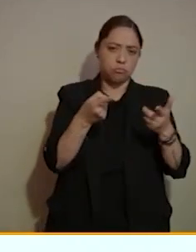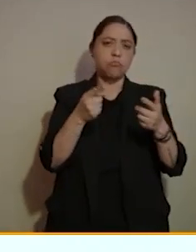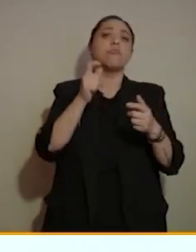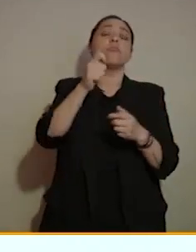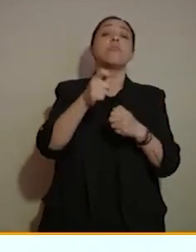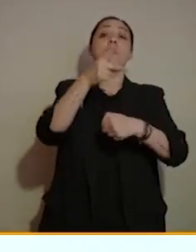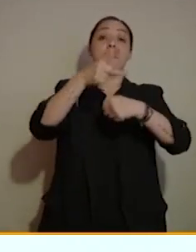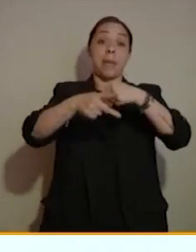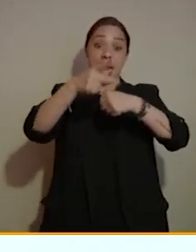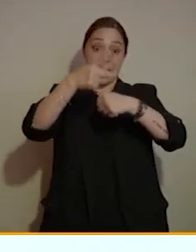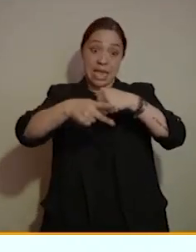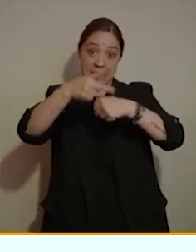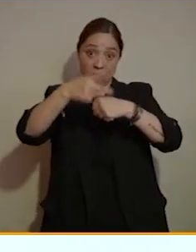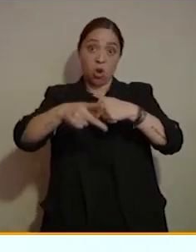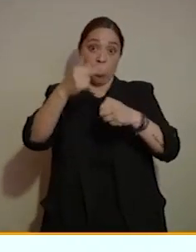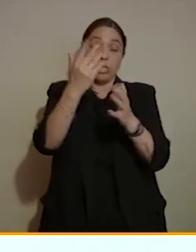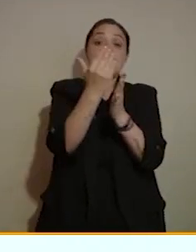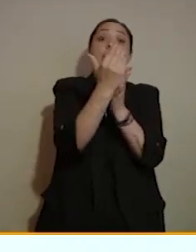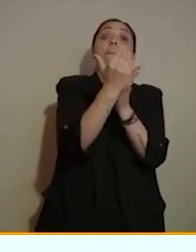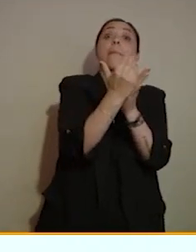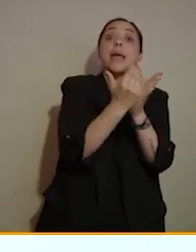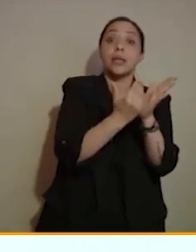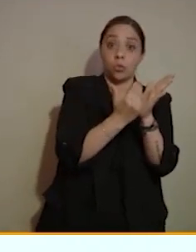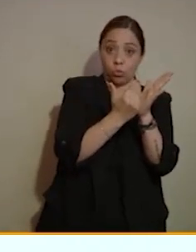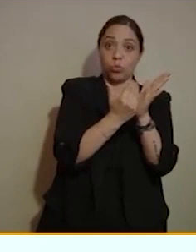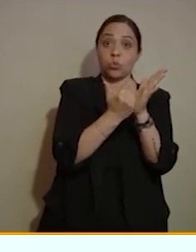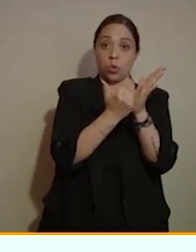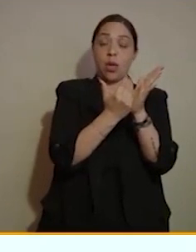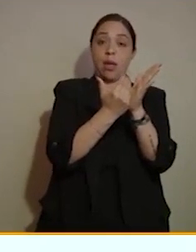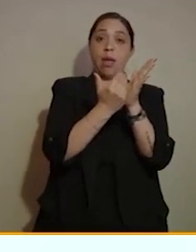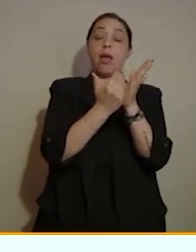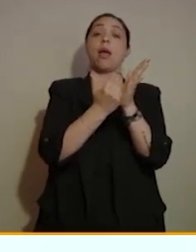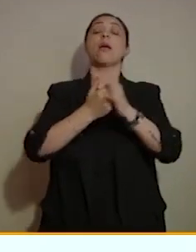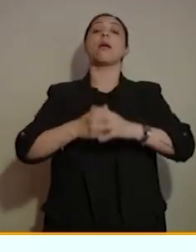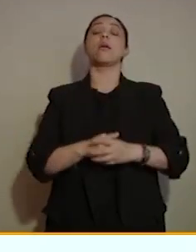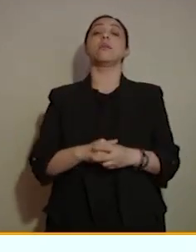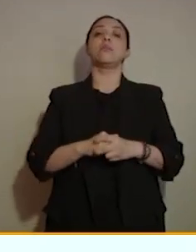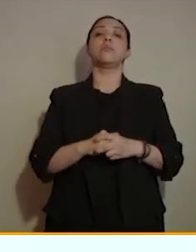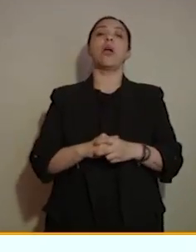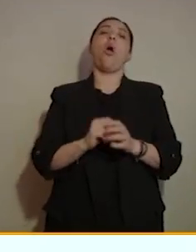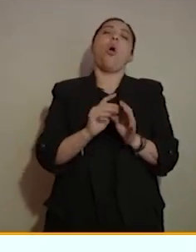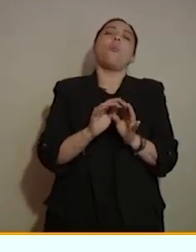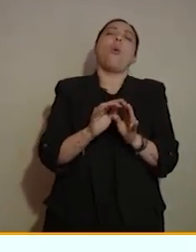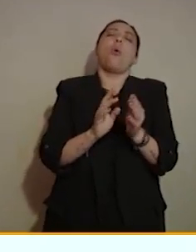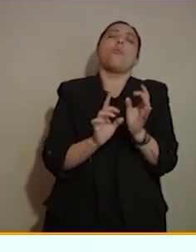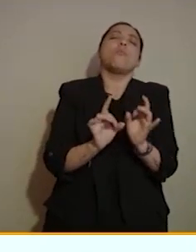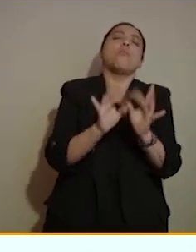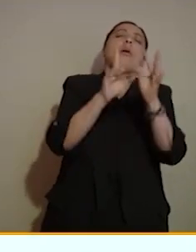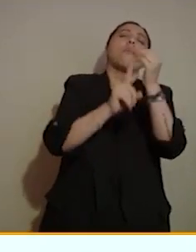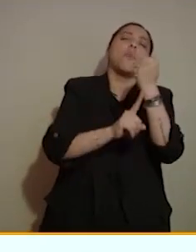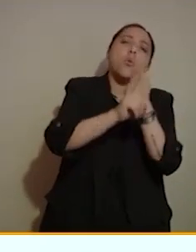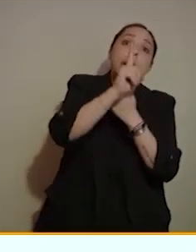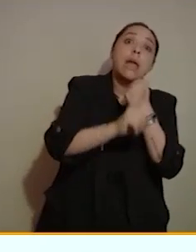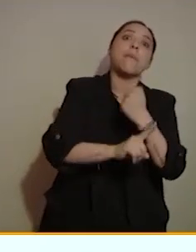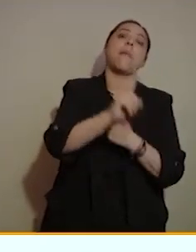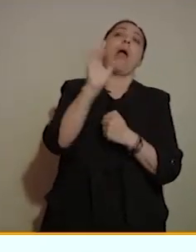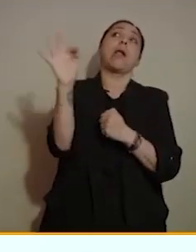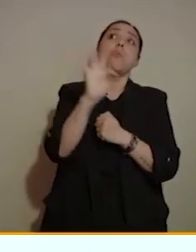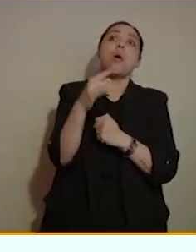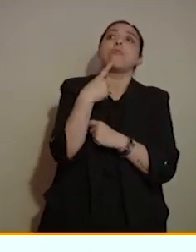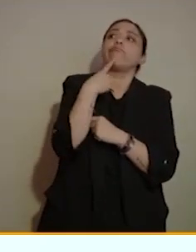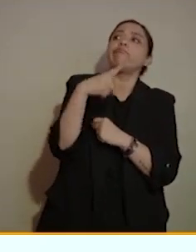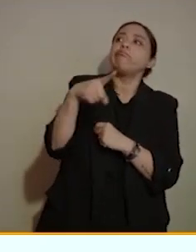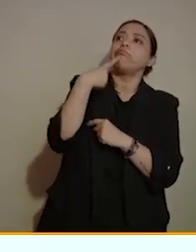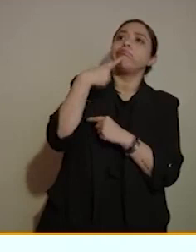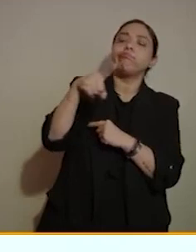riesgos o la presentación de riesgos identificados como conflictos, demandas.